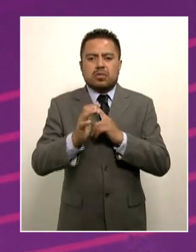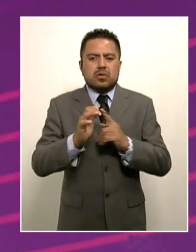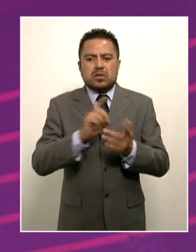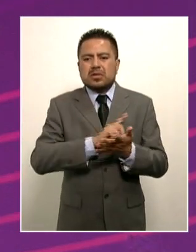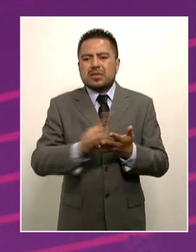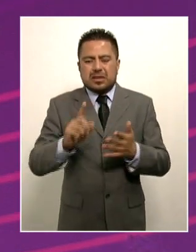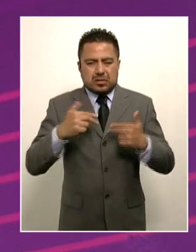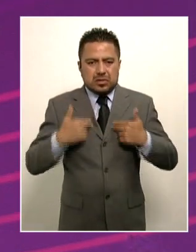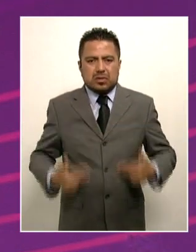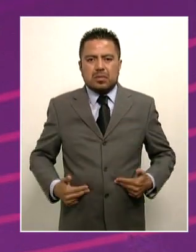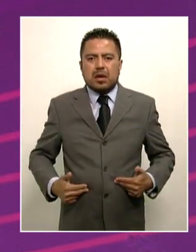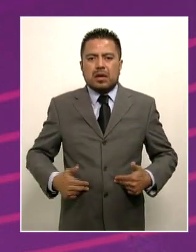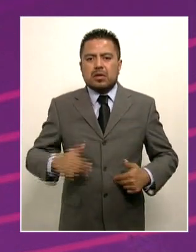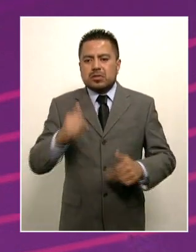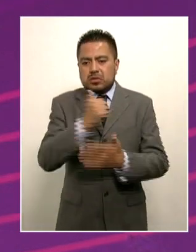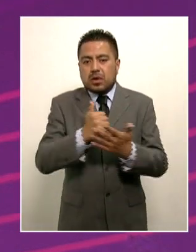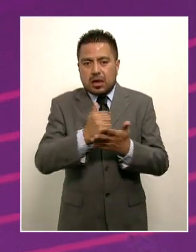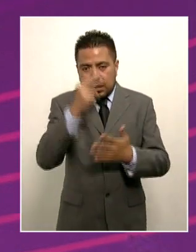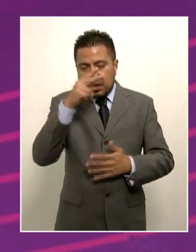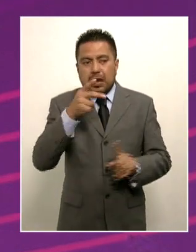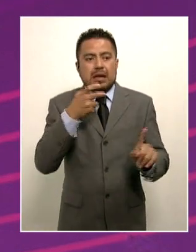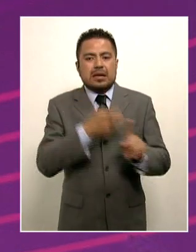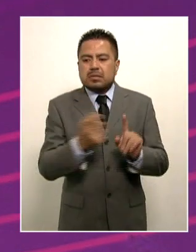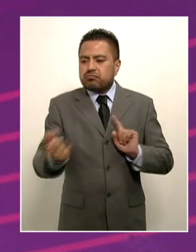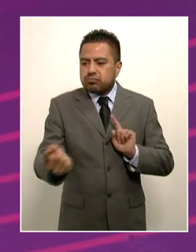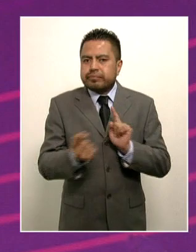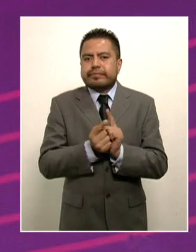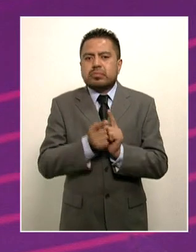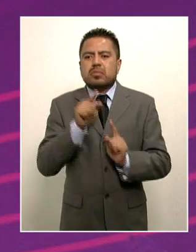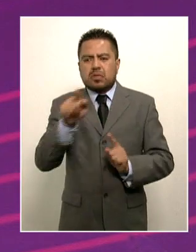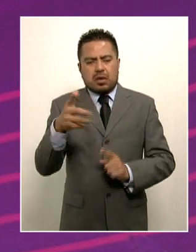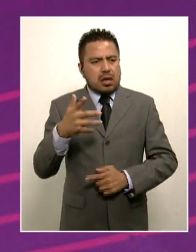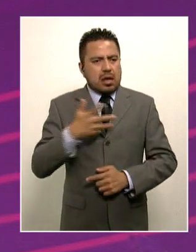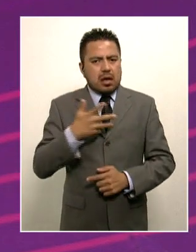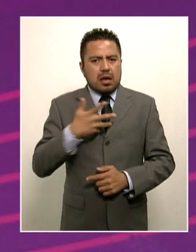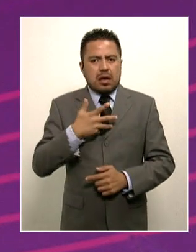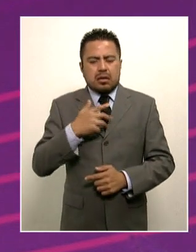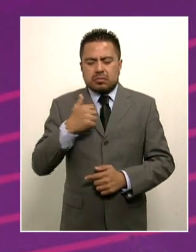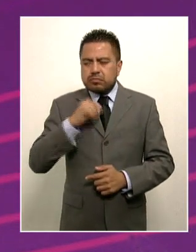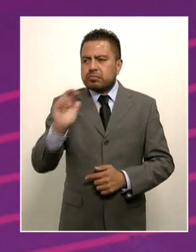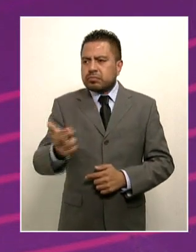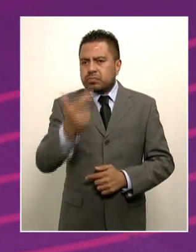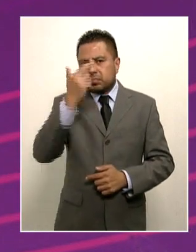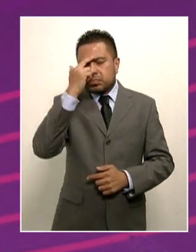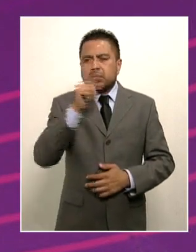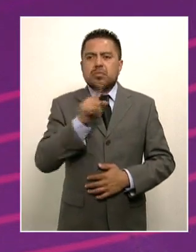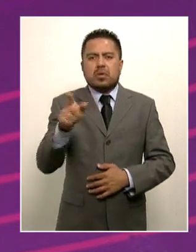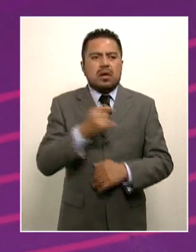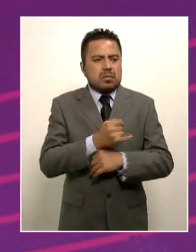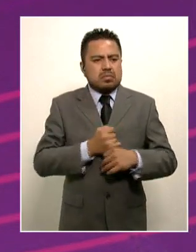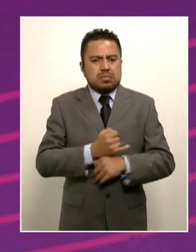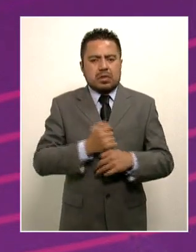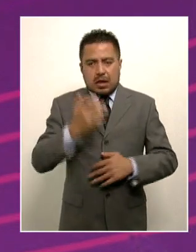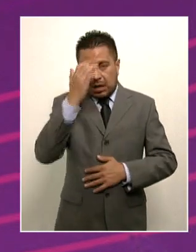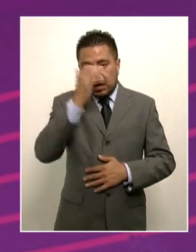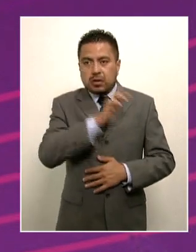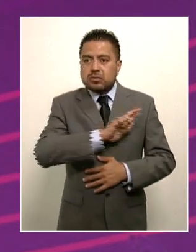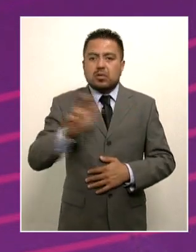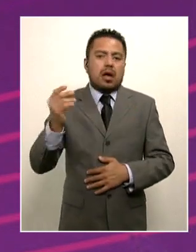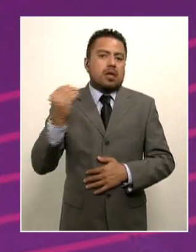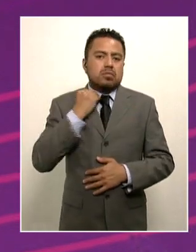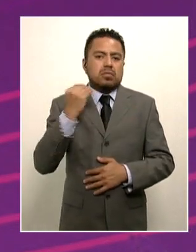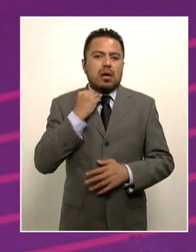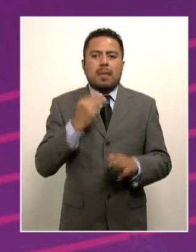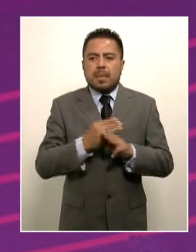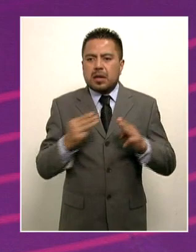de la Ciudad de México. Y en esa ocasión me acuerdo que tú eras un investigador ya reconocido, un abogado